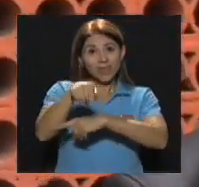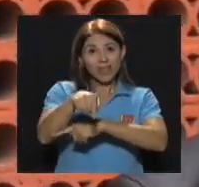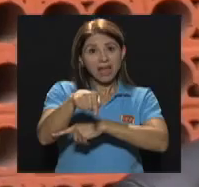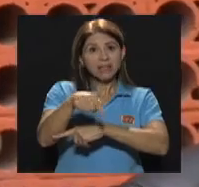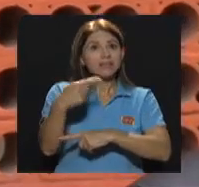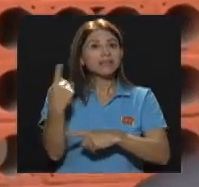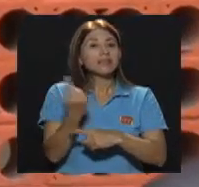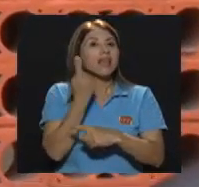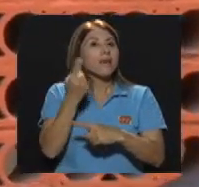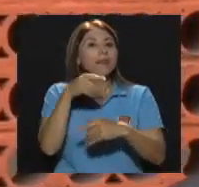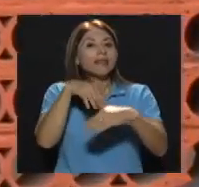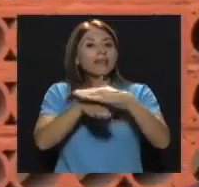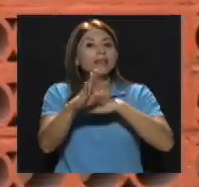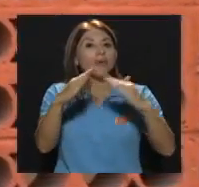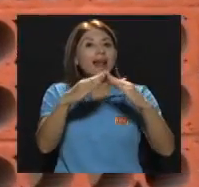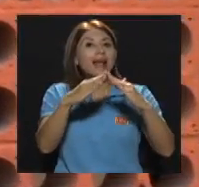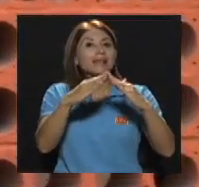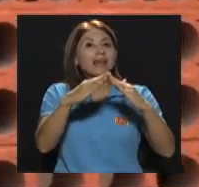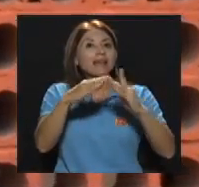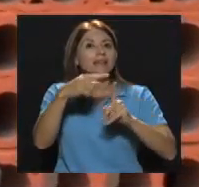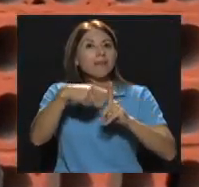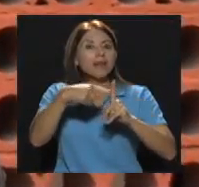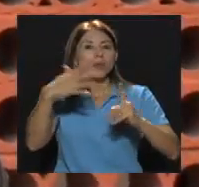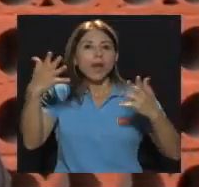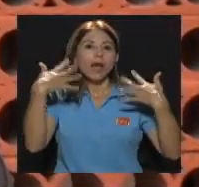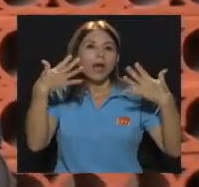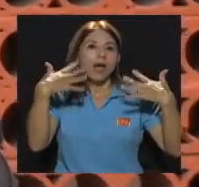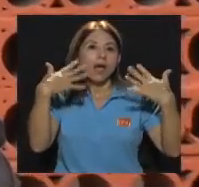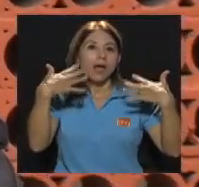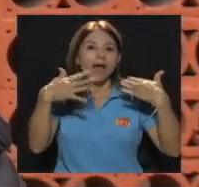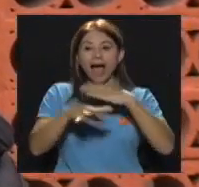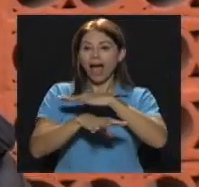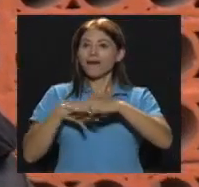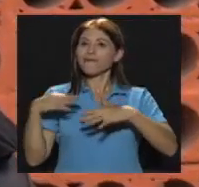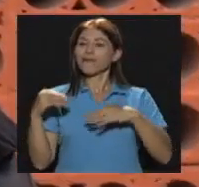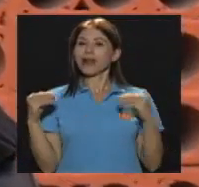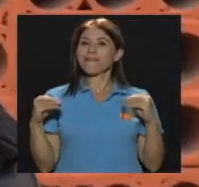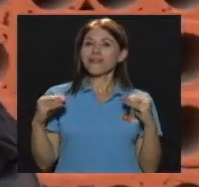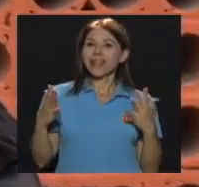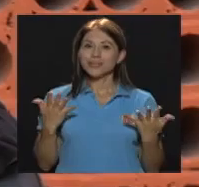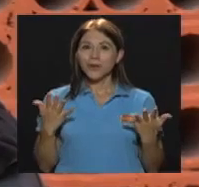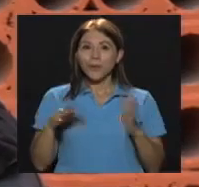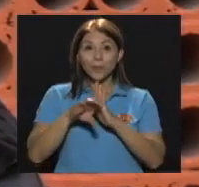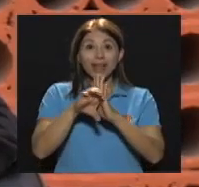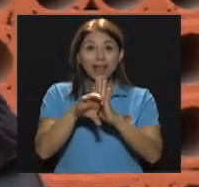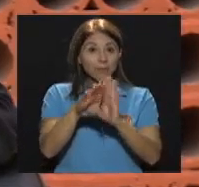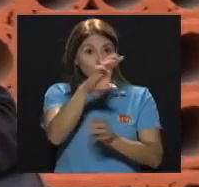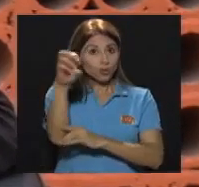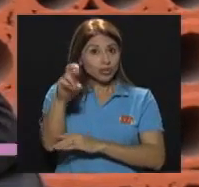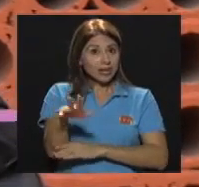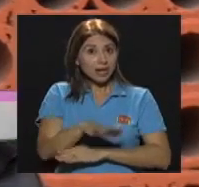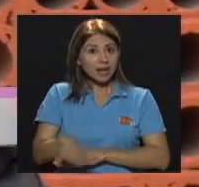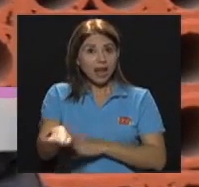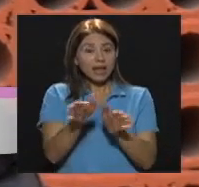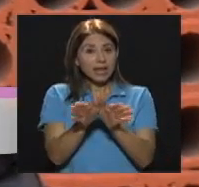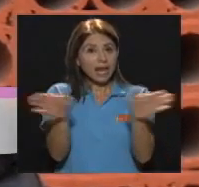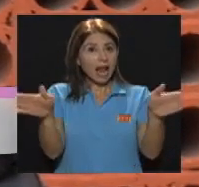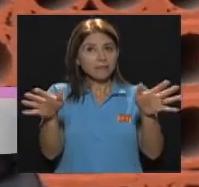más altas en el interior que en el exterior. En los casos, por ejemplo, como climas cálidos húmedos, como es Costa Rica en general,